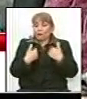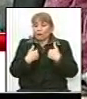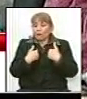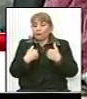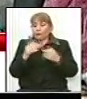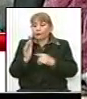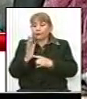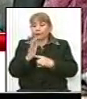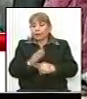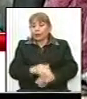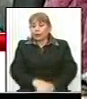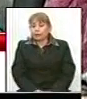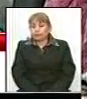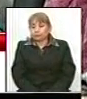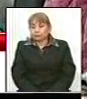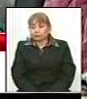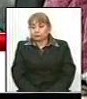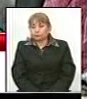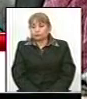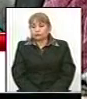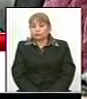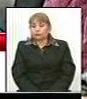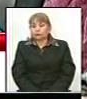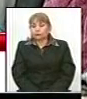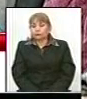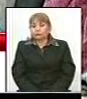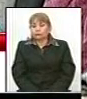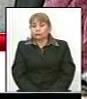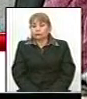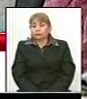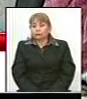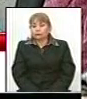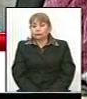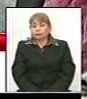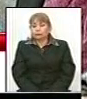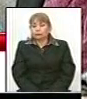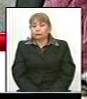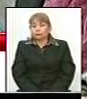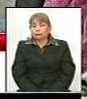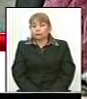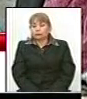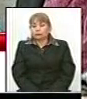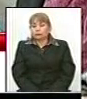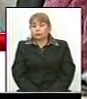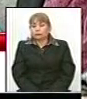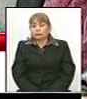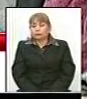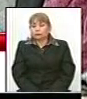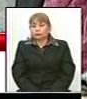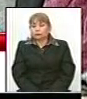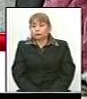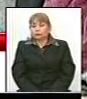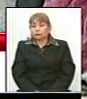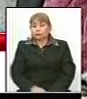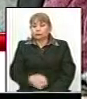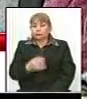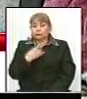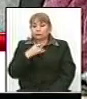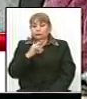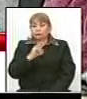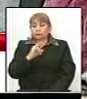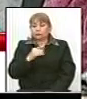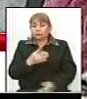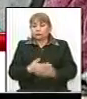una presentación, pero tenía justo aquella, está ya puesta, que hice uso,